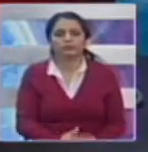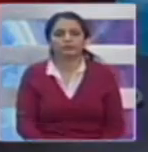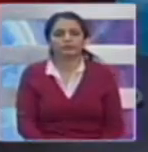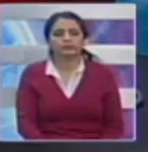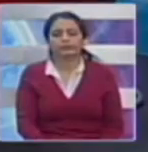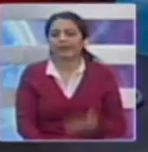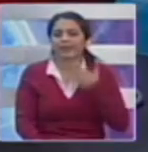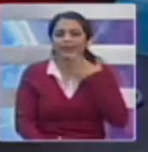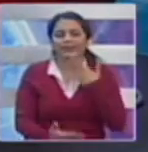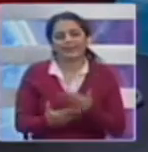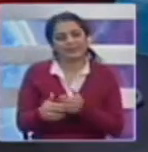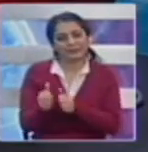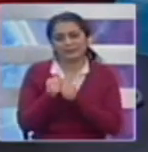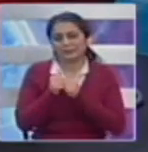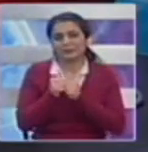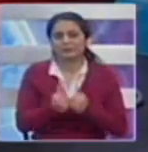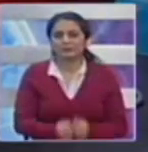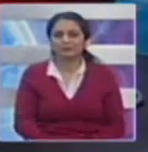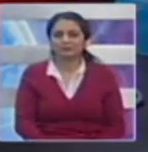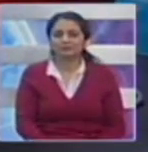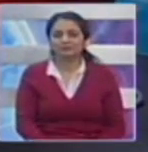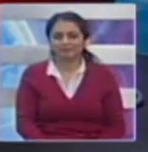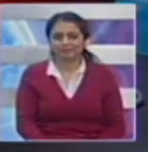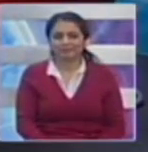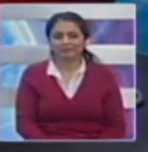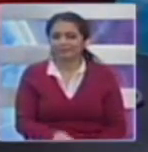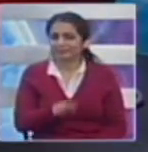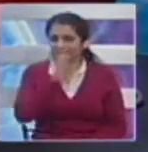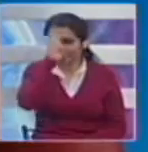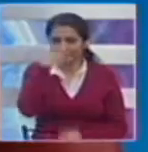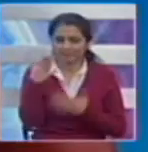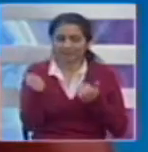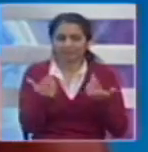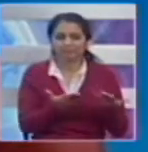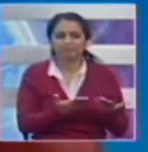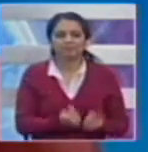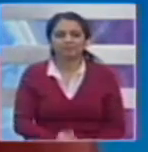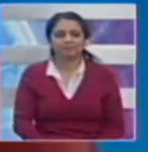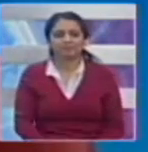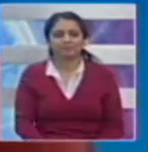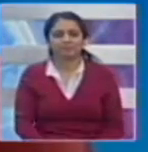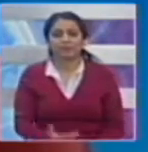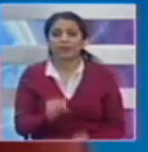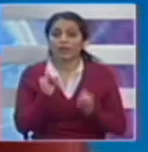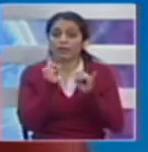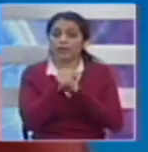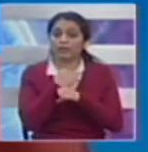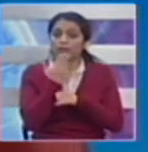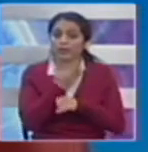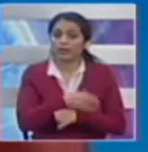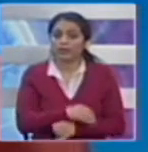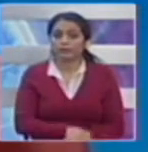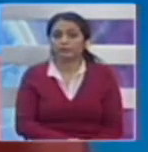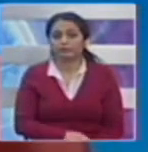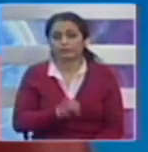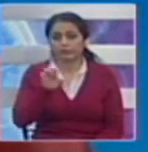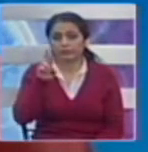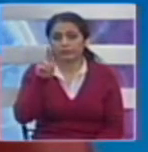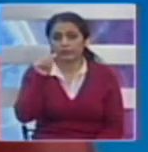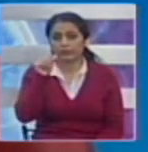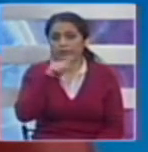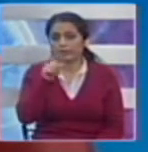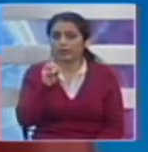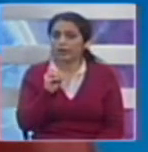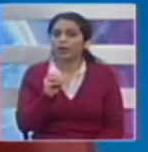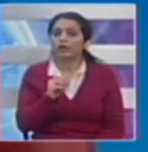agradecer, ingeniera, por acompañarnos esta mañana. Muchas bienvenida gracias, siempre. Amigos televidentes, la ingeniera Juliet Erazo, la directora provincial